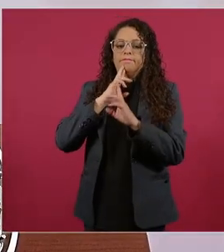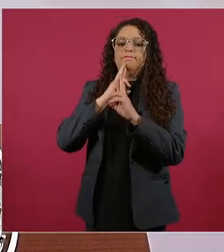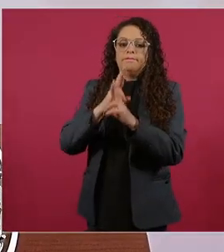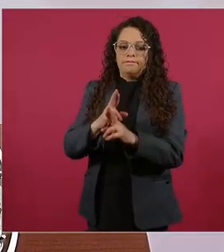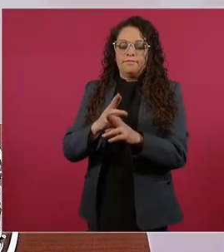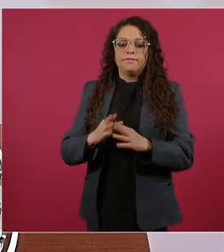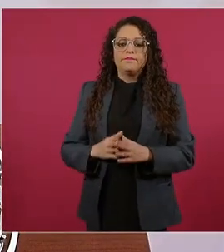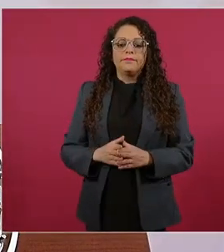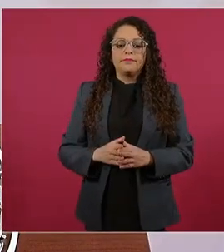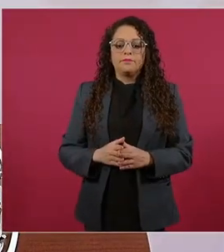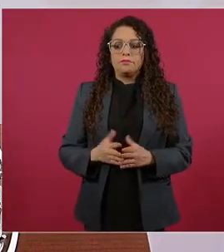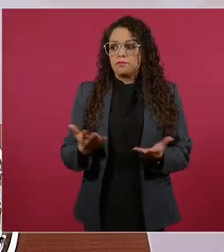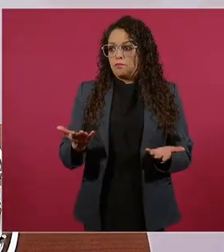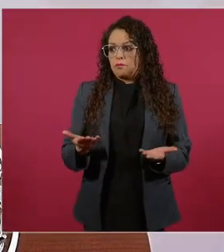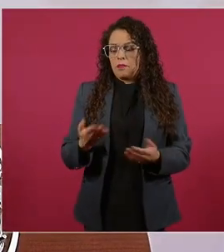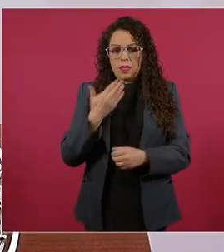bueno,